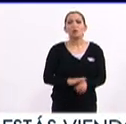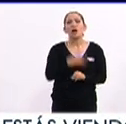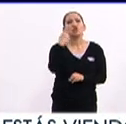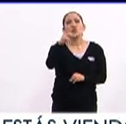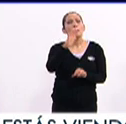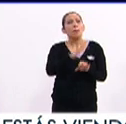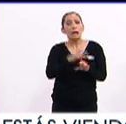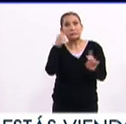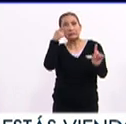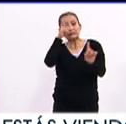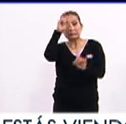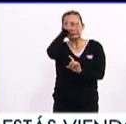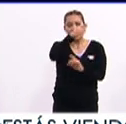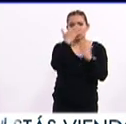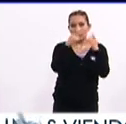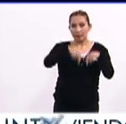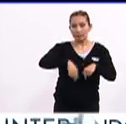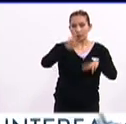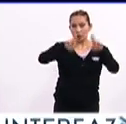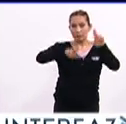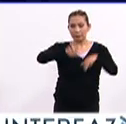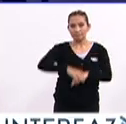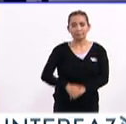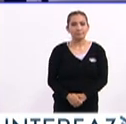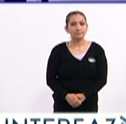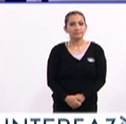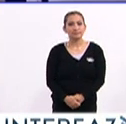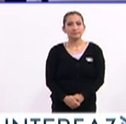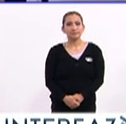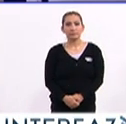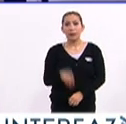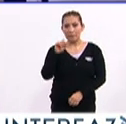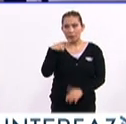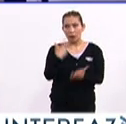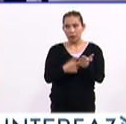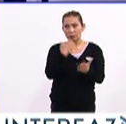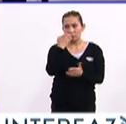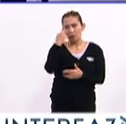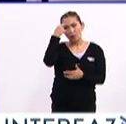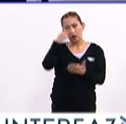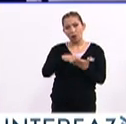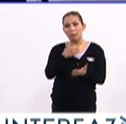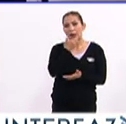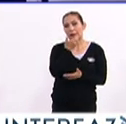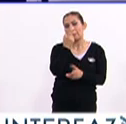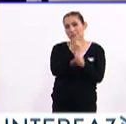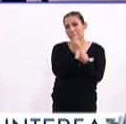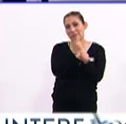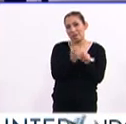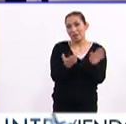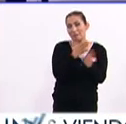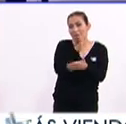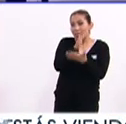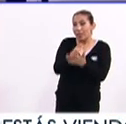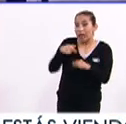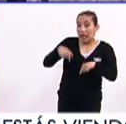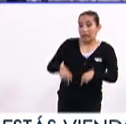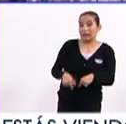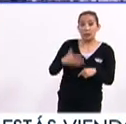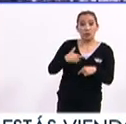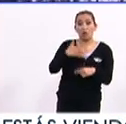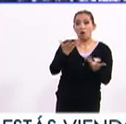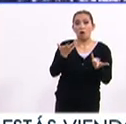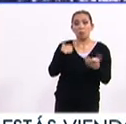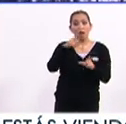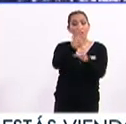fue tu mayor reto al estudiar en esta escuela normal? Dentro de la escuela, pues pienso que adaptarte primero a que aquí no